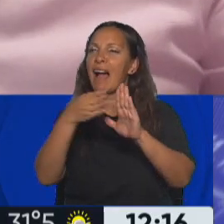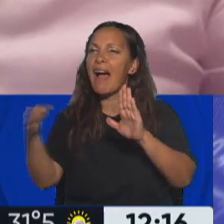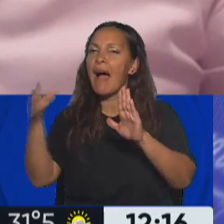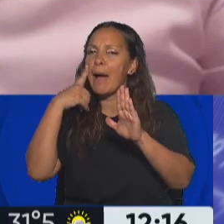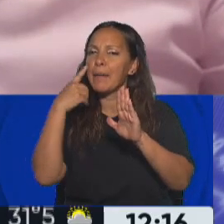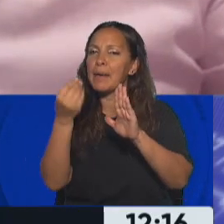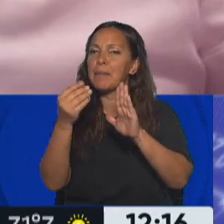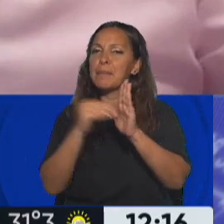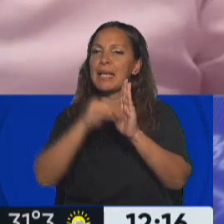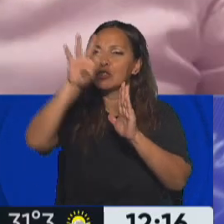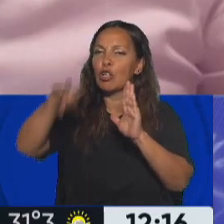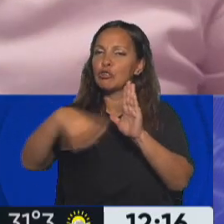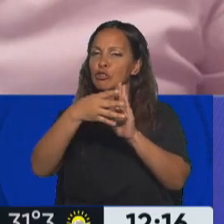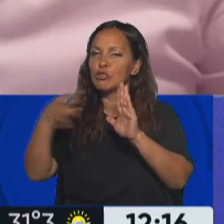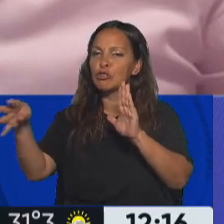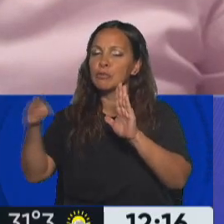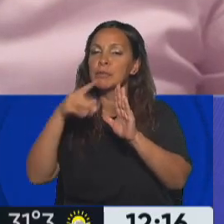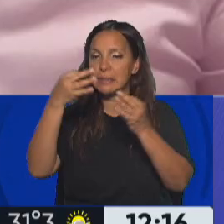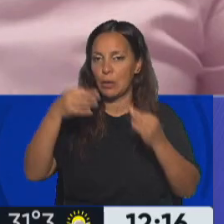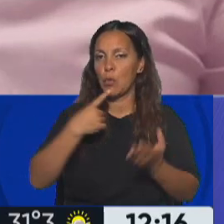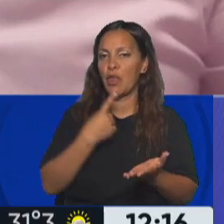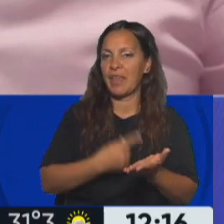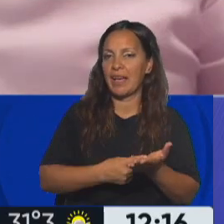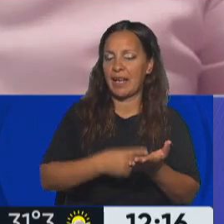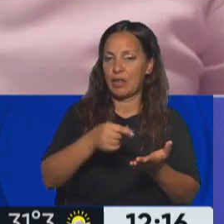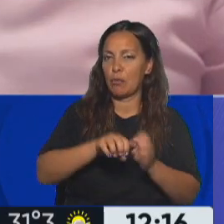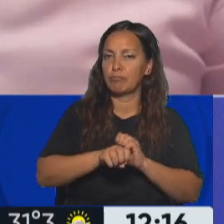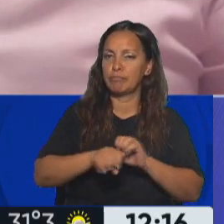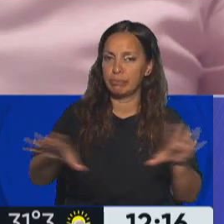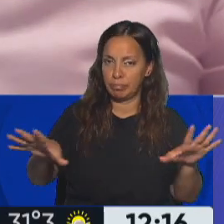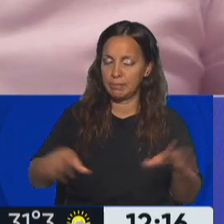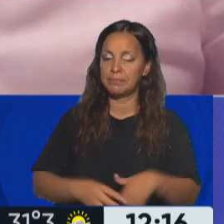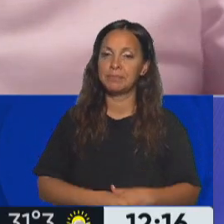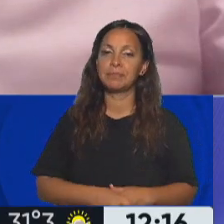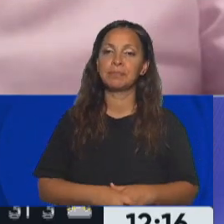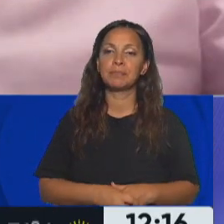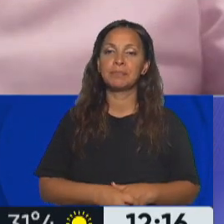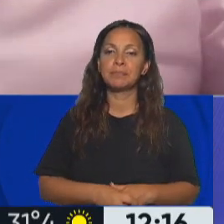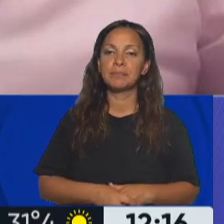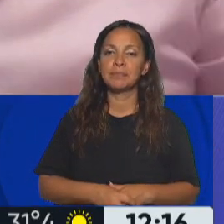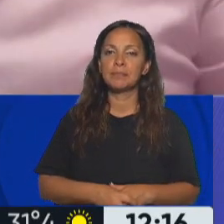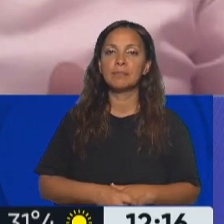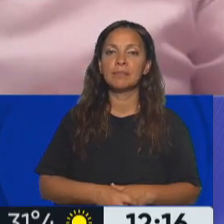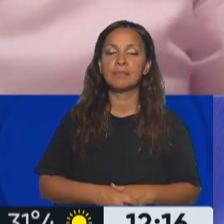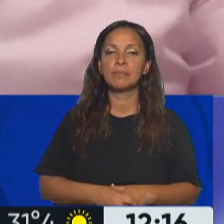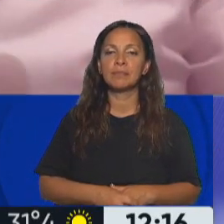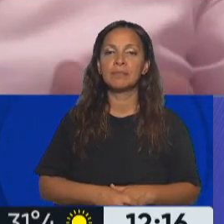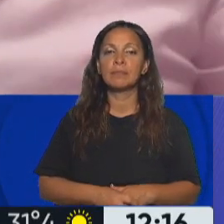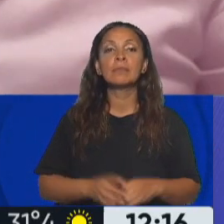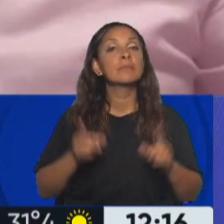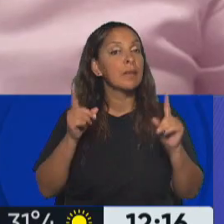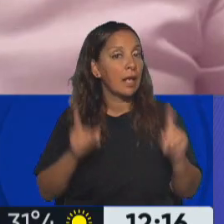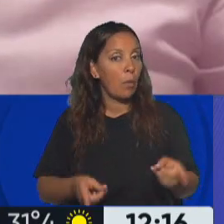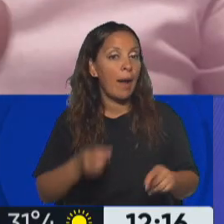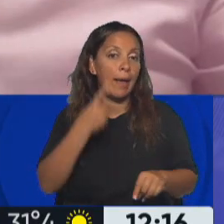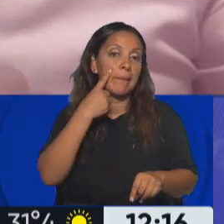empieza a funcionar y se va a estar publicando el decreto. De todas maneras, bueno, y ahí también se